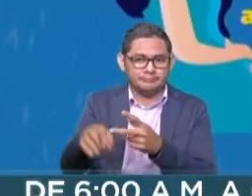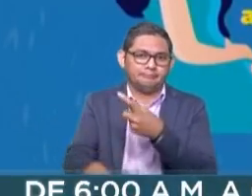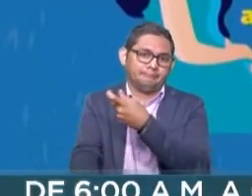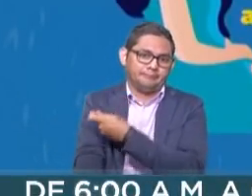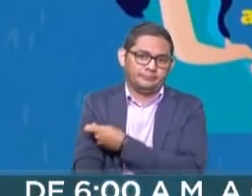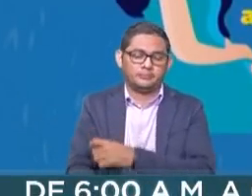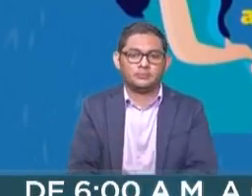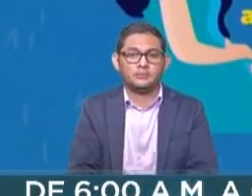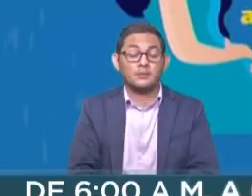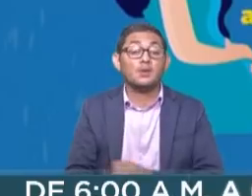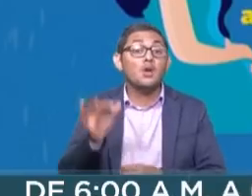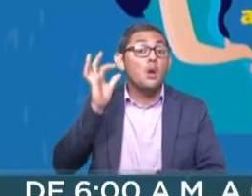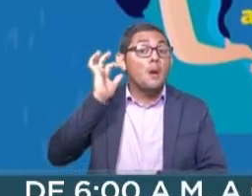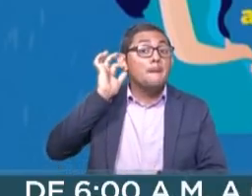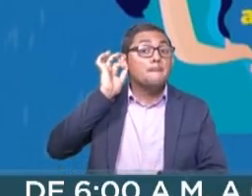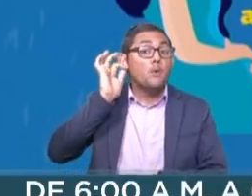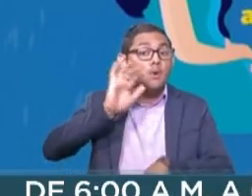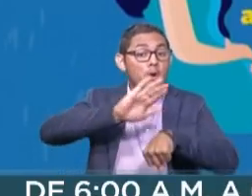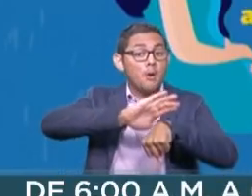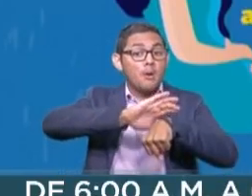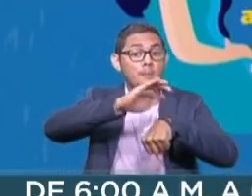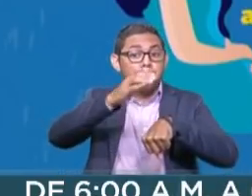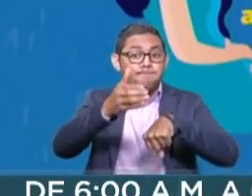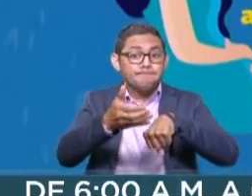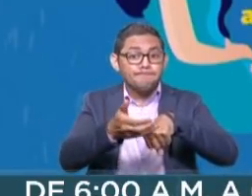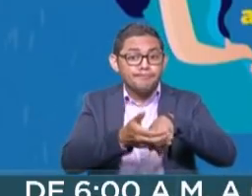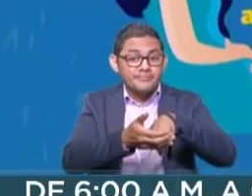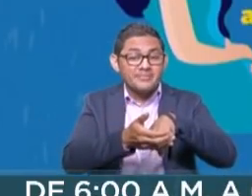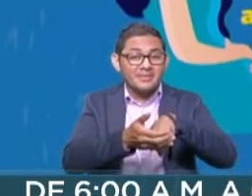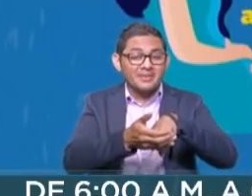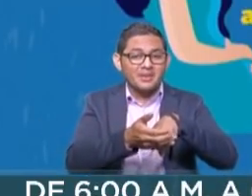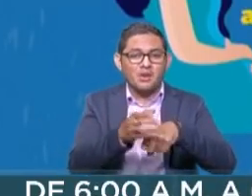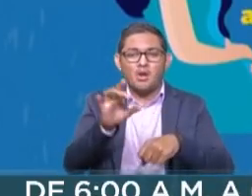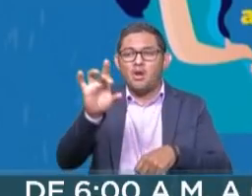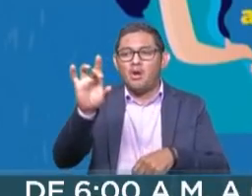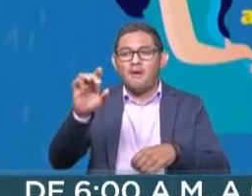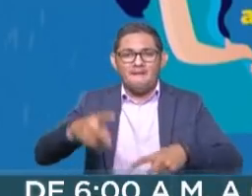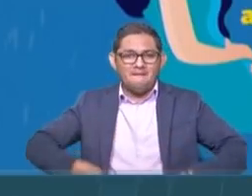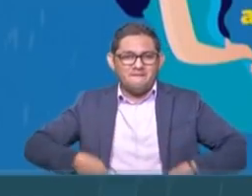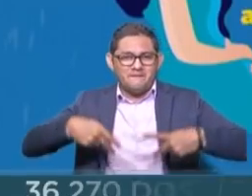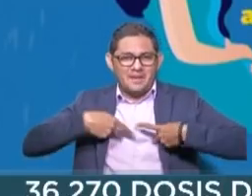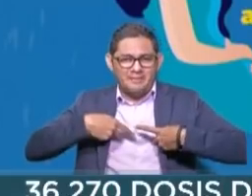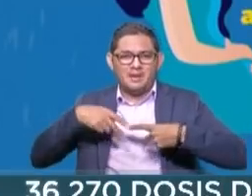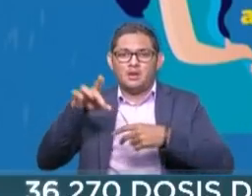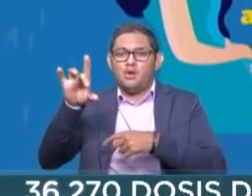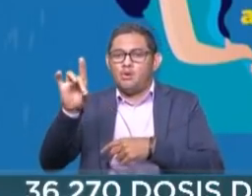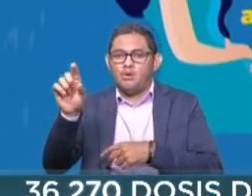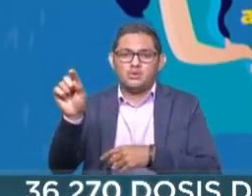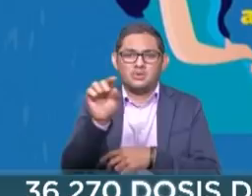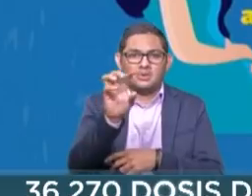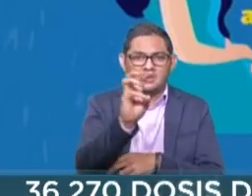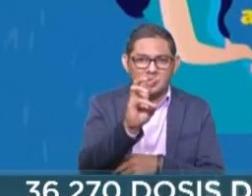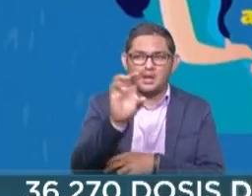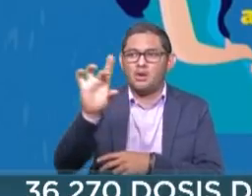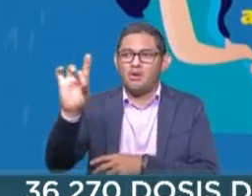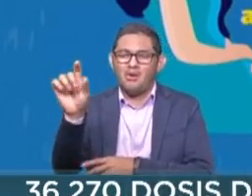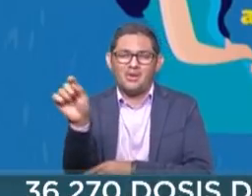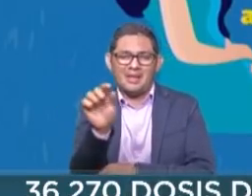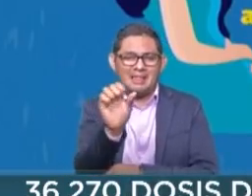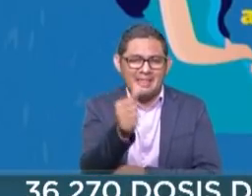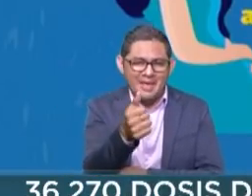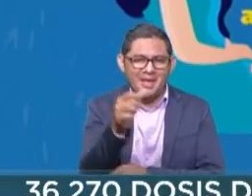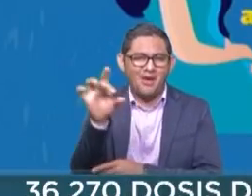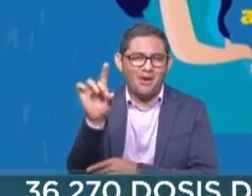8-10 y 8-1 deberán registrarse en el formulario online de vacunas